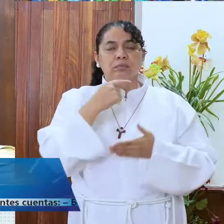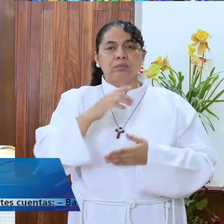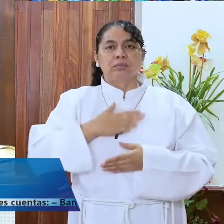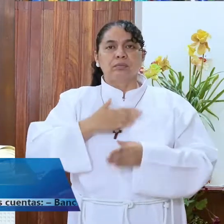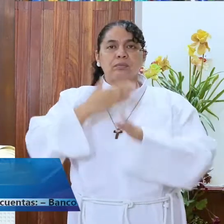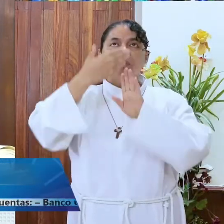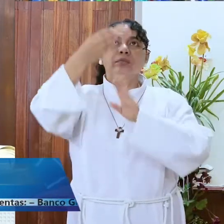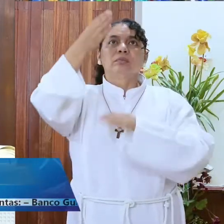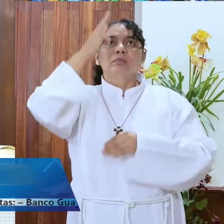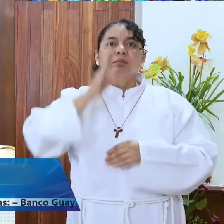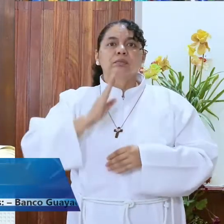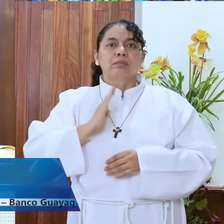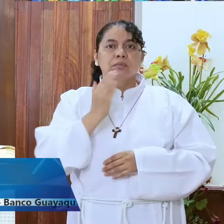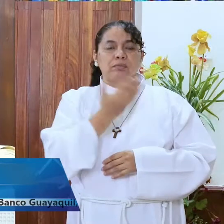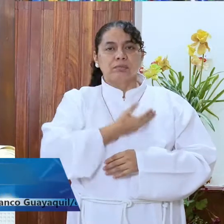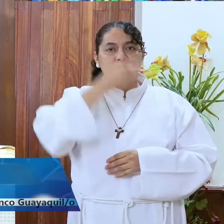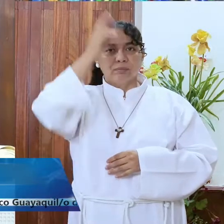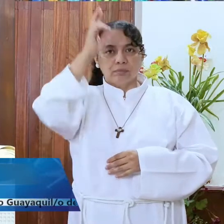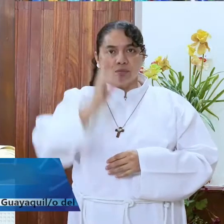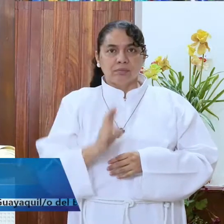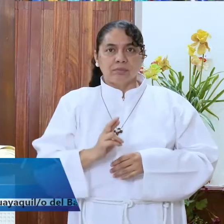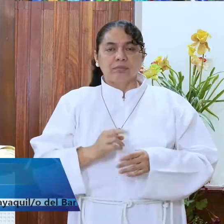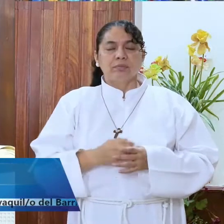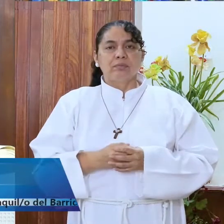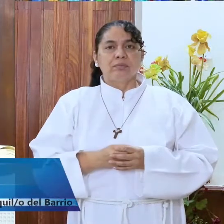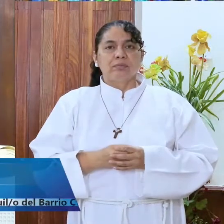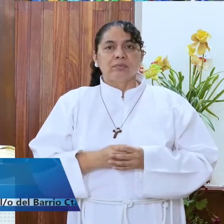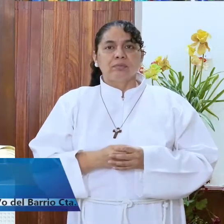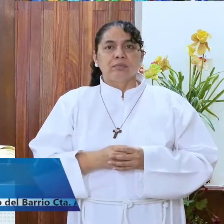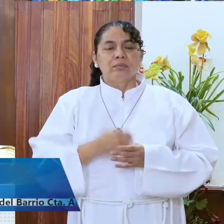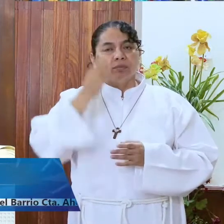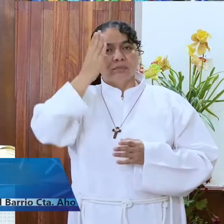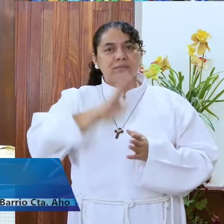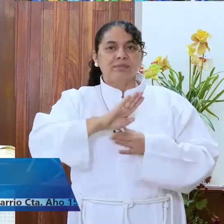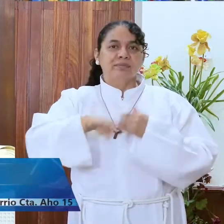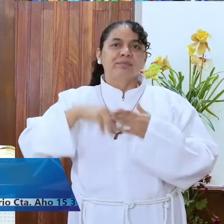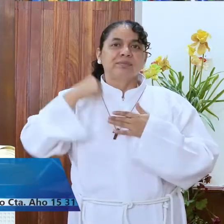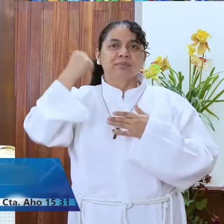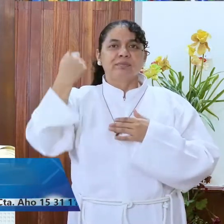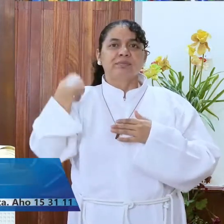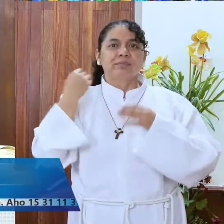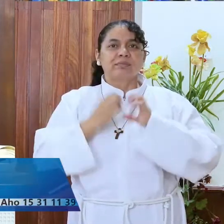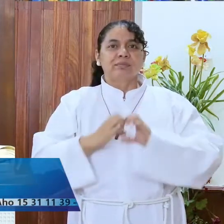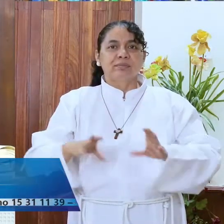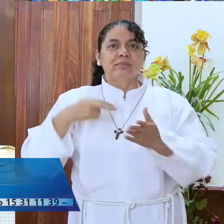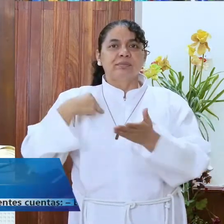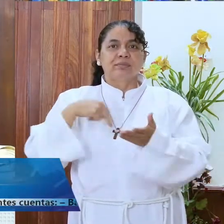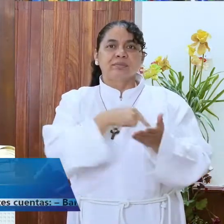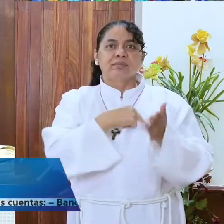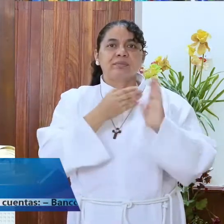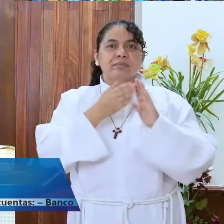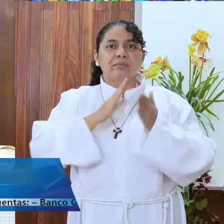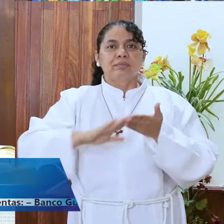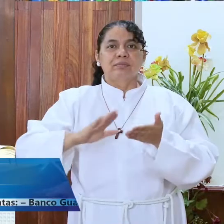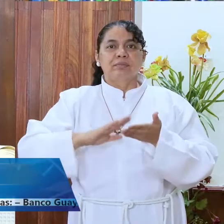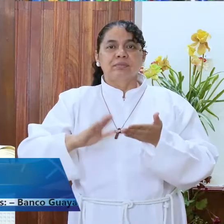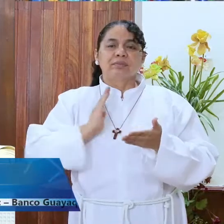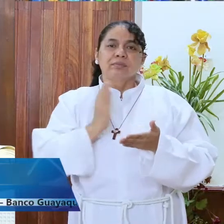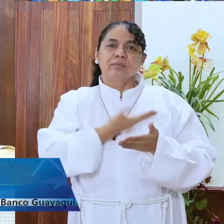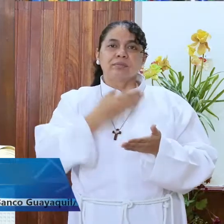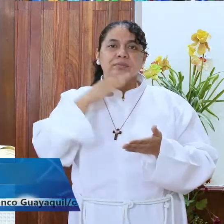intercedan por mí ante dios nuestro señor dios todopoderoso tenga misericordia de nosotros